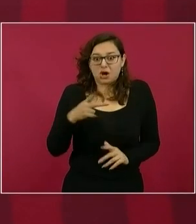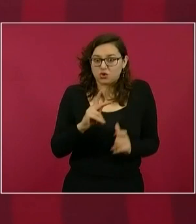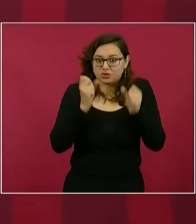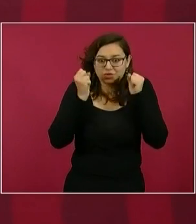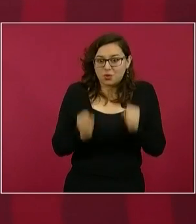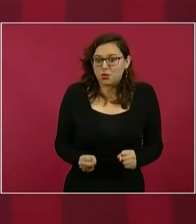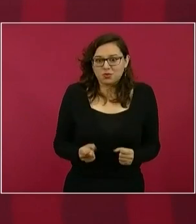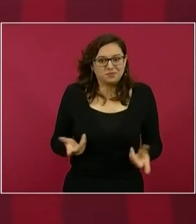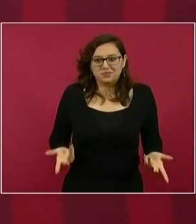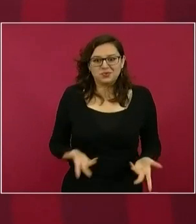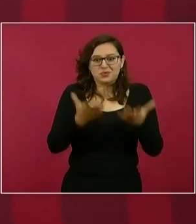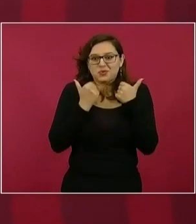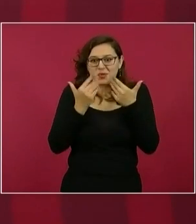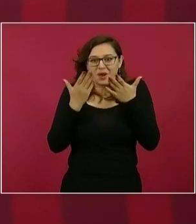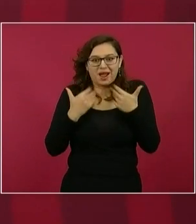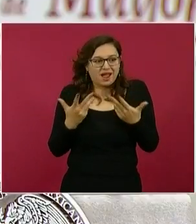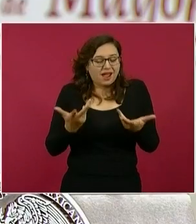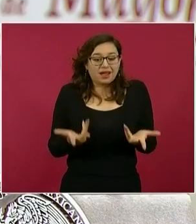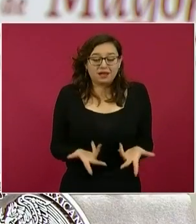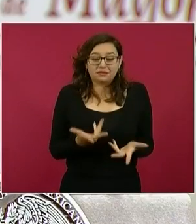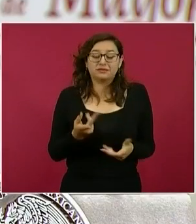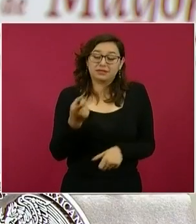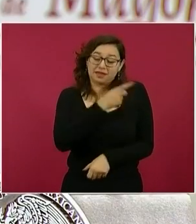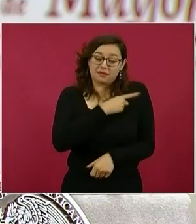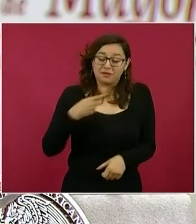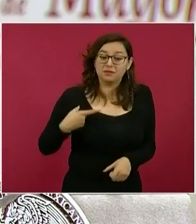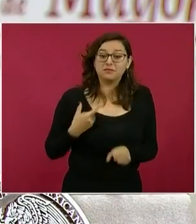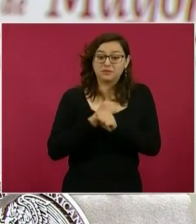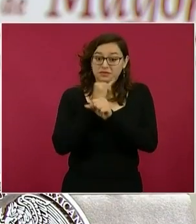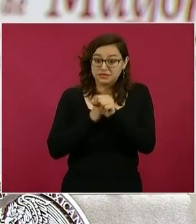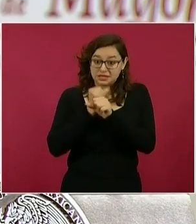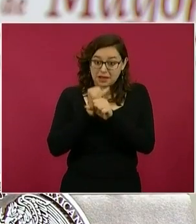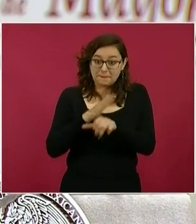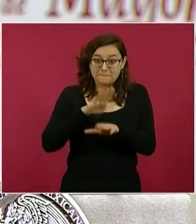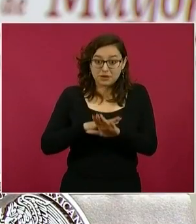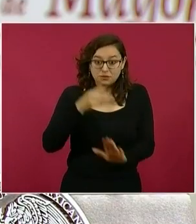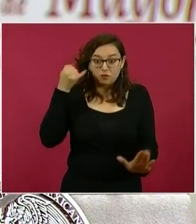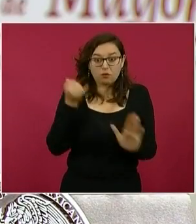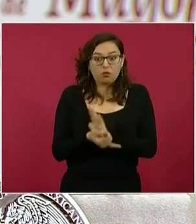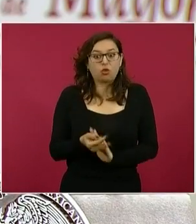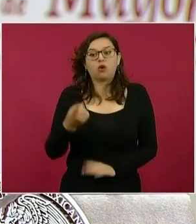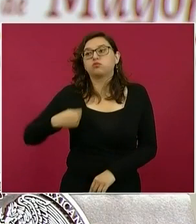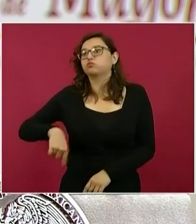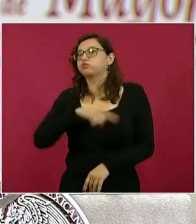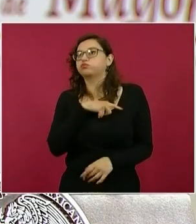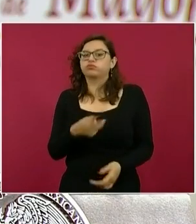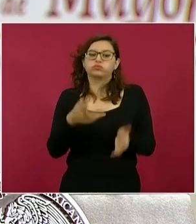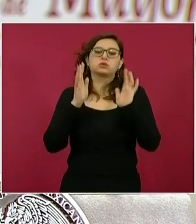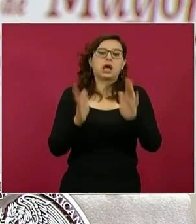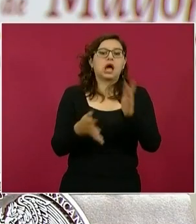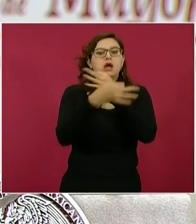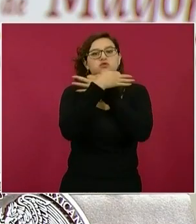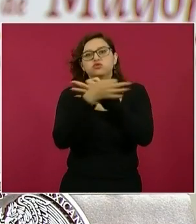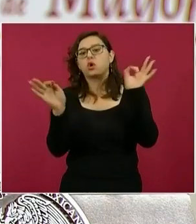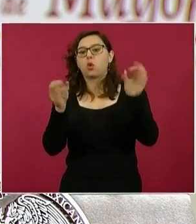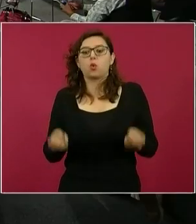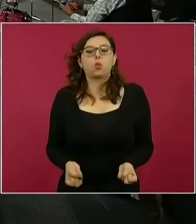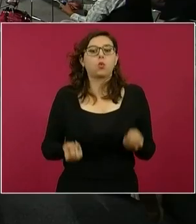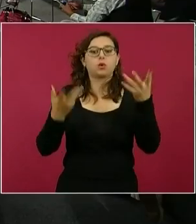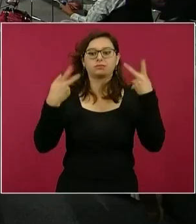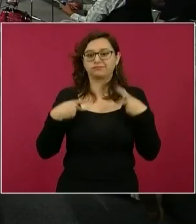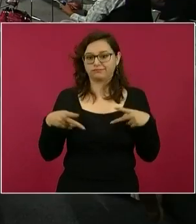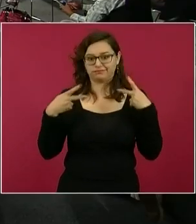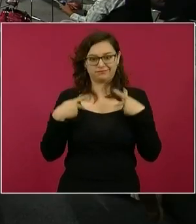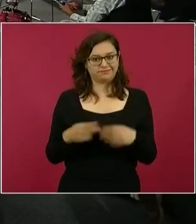tenemos ahorita la evidencia, se está investigando, y por lo pronto no podríamos tampoco decir una cifra. Lo que